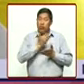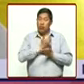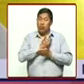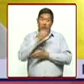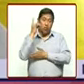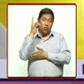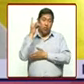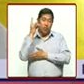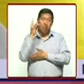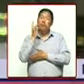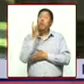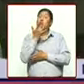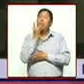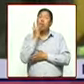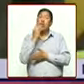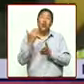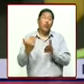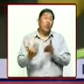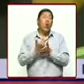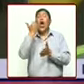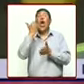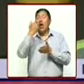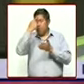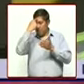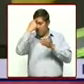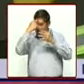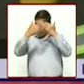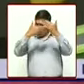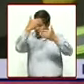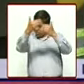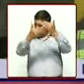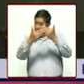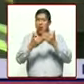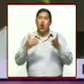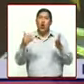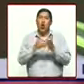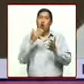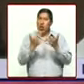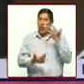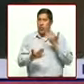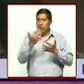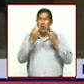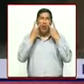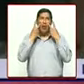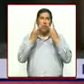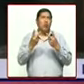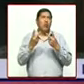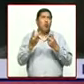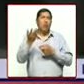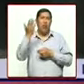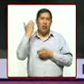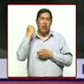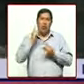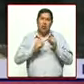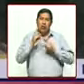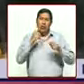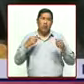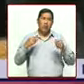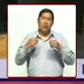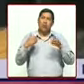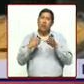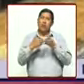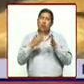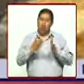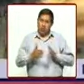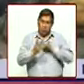nueva tecnología para combatir los incendios, una tecnología que hemos visto que algunos de nuestros países